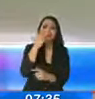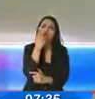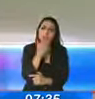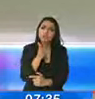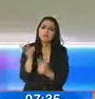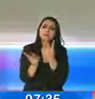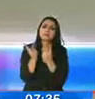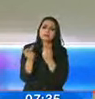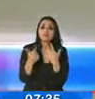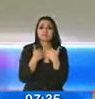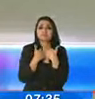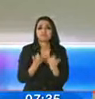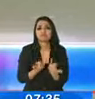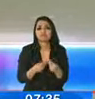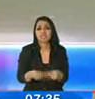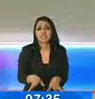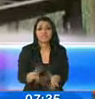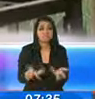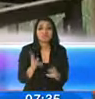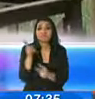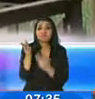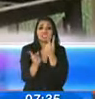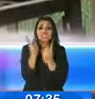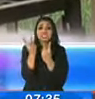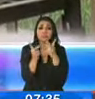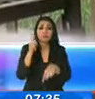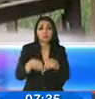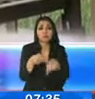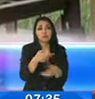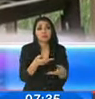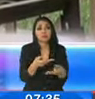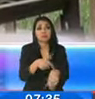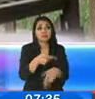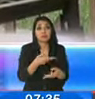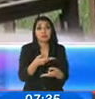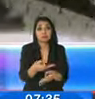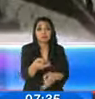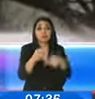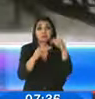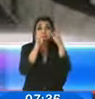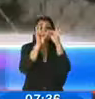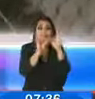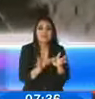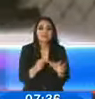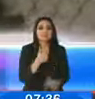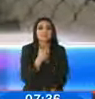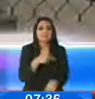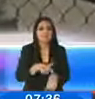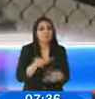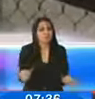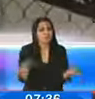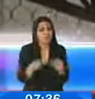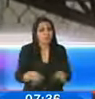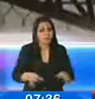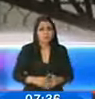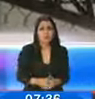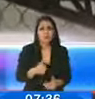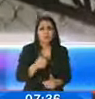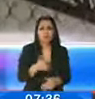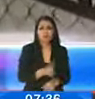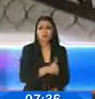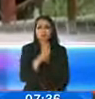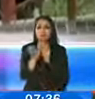Y aquí es una pena porque aquí esto aquí va a demorar un buen tiempo hasta que arreglen. Nosotros habíamos cruzado a la isla Santa a